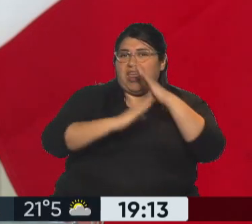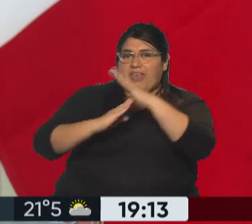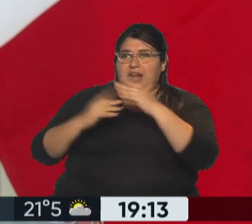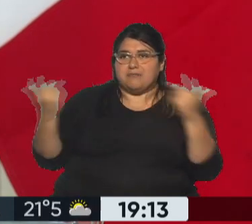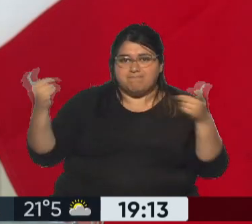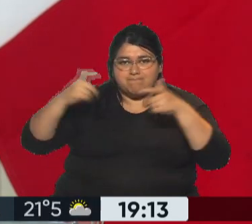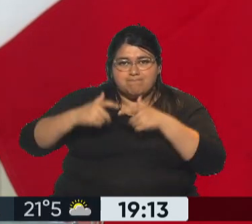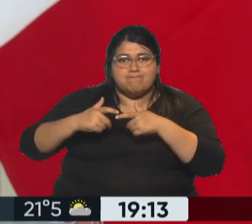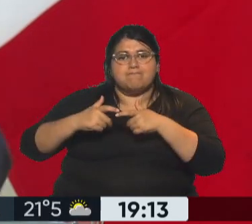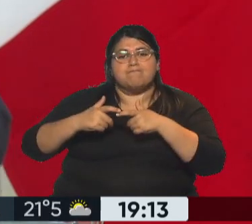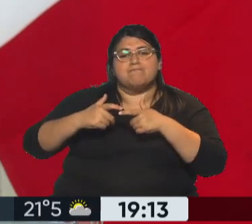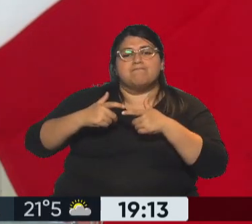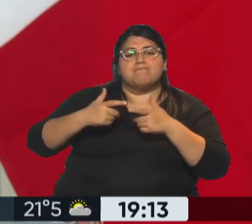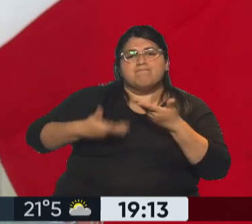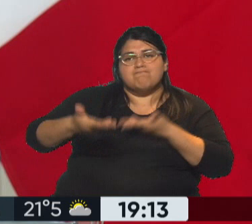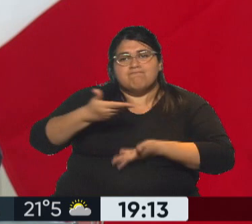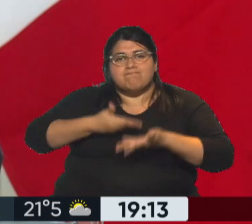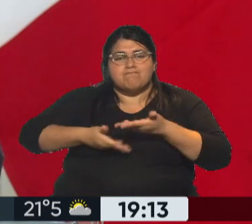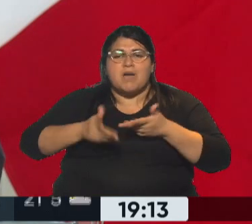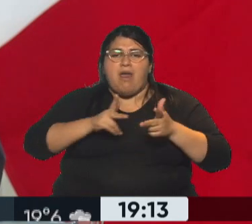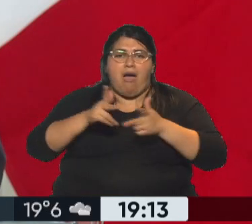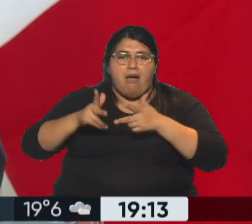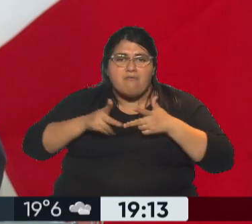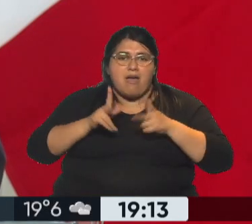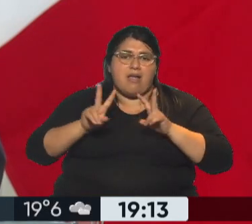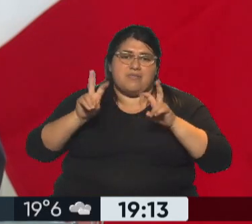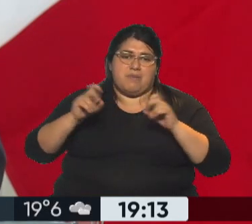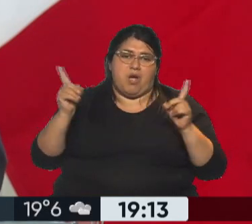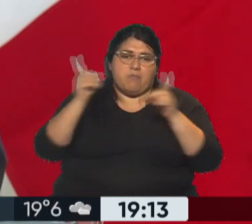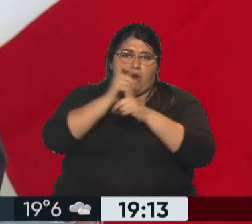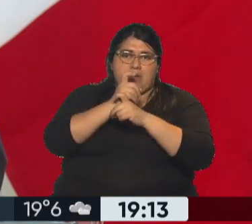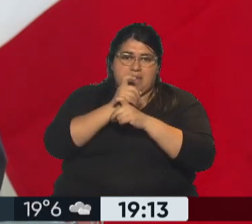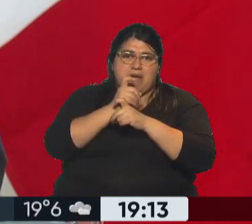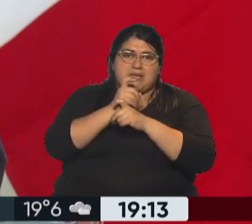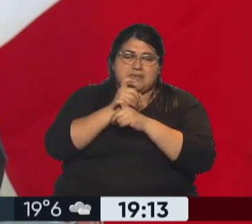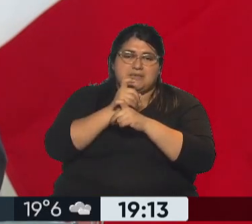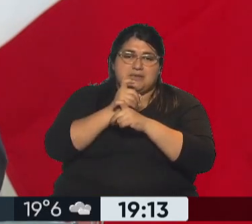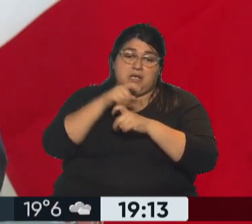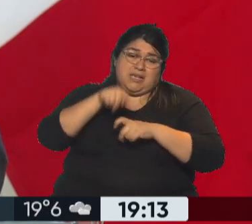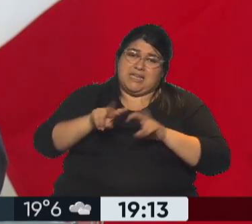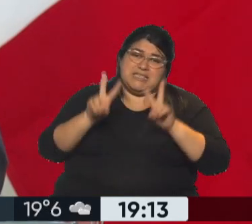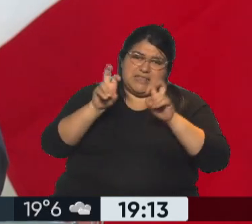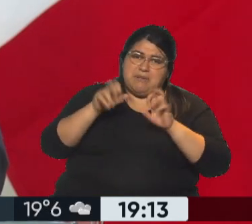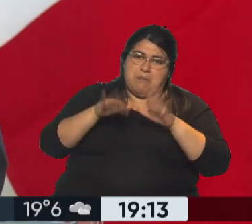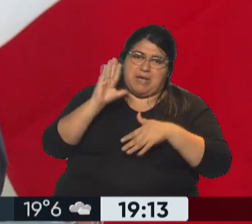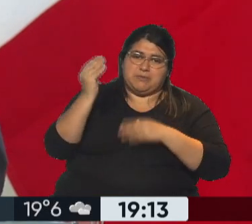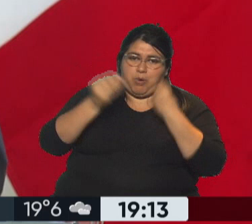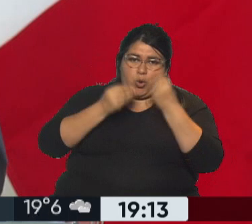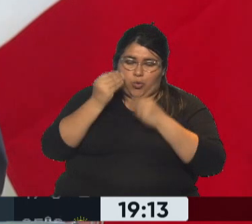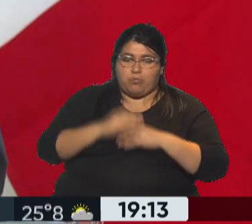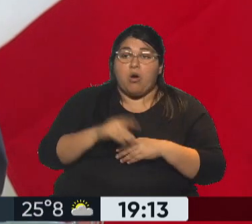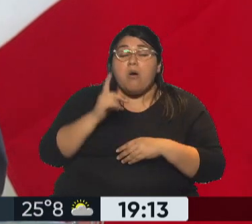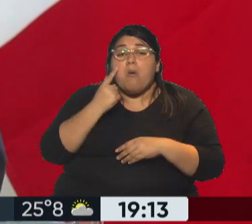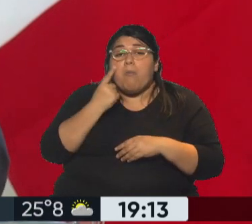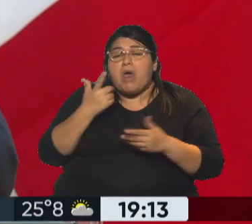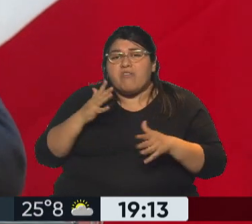para poder hablar sobre los problemas que sobre este tema que nos preocupa. Y ver de qué manera